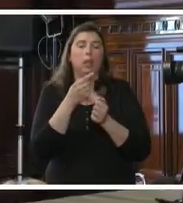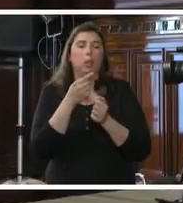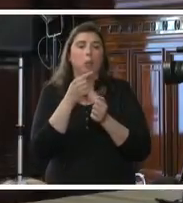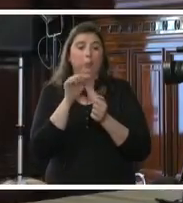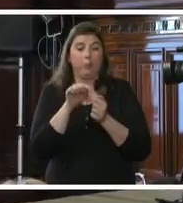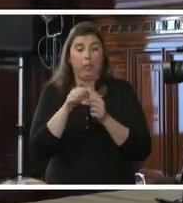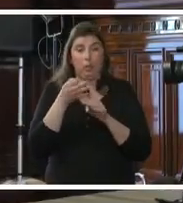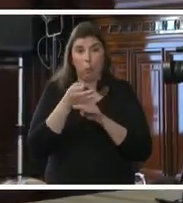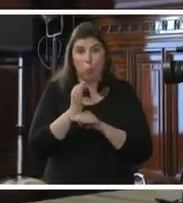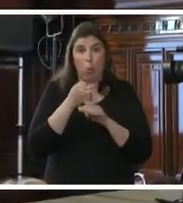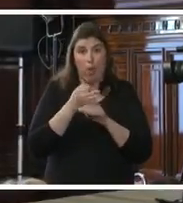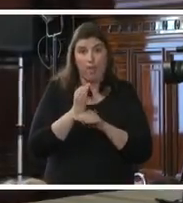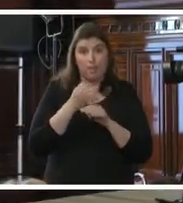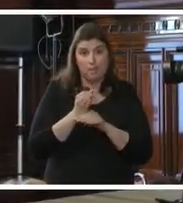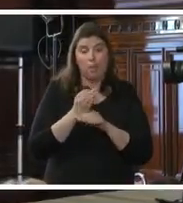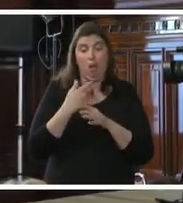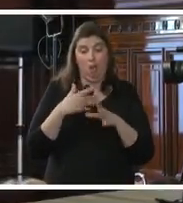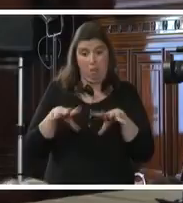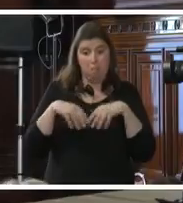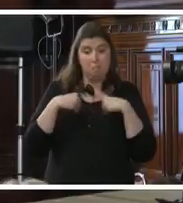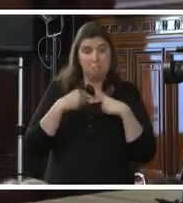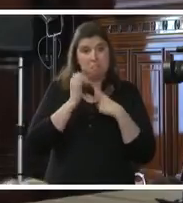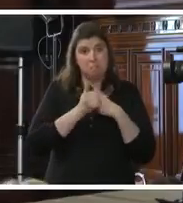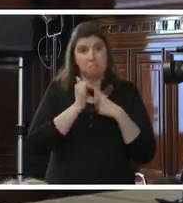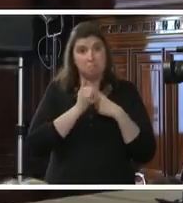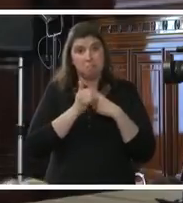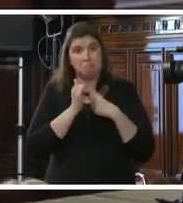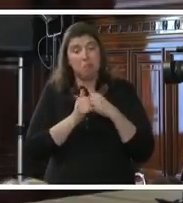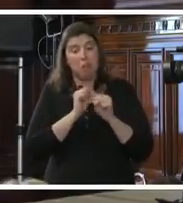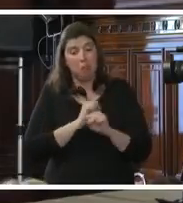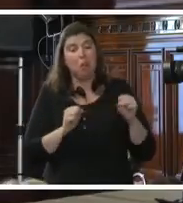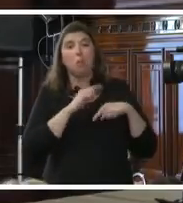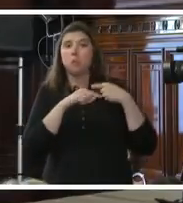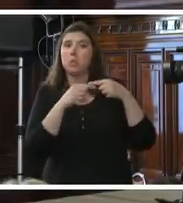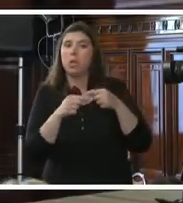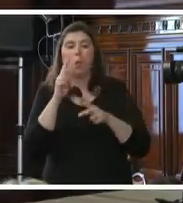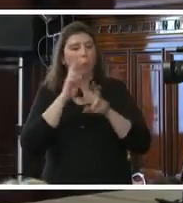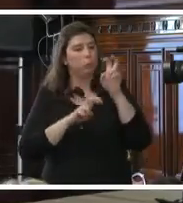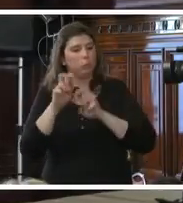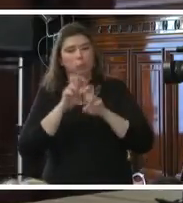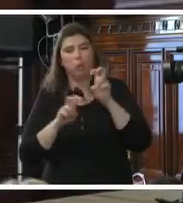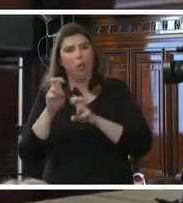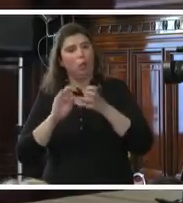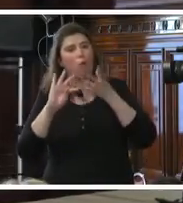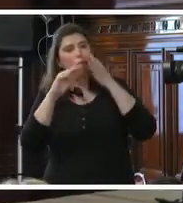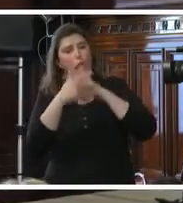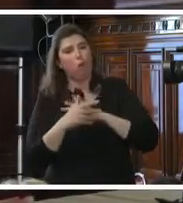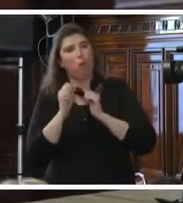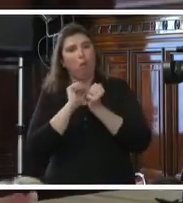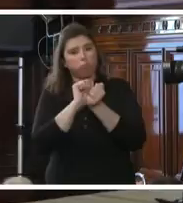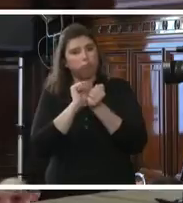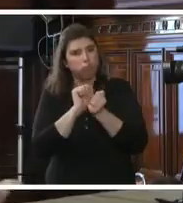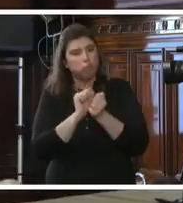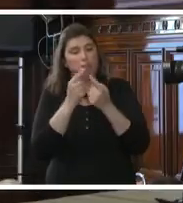esta sugerencia y creemos que podemos seguir buscando medidas para buscar las medidas cautelares.